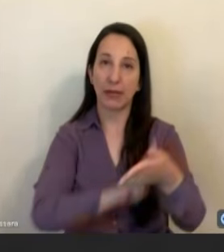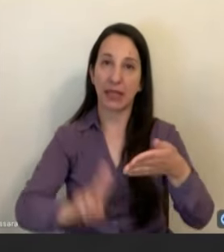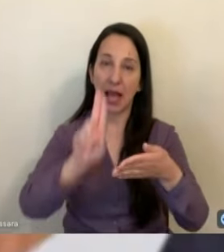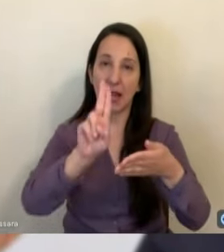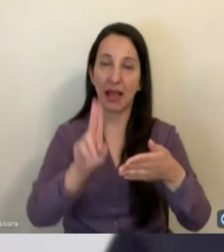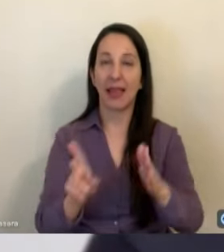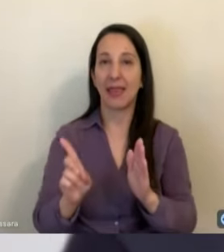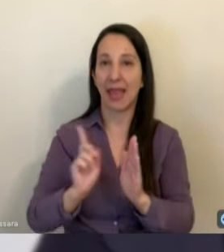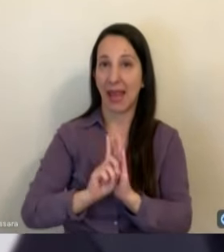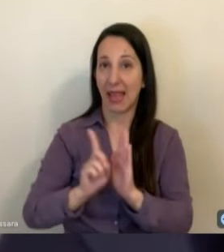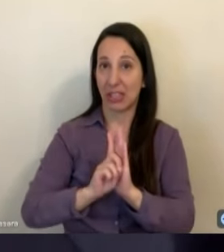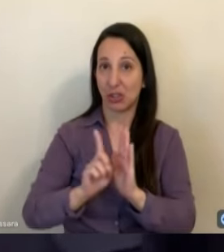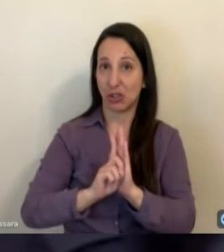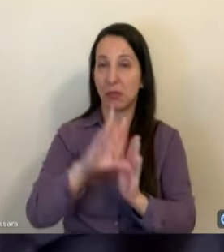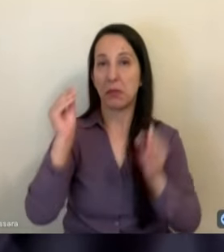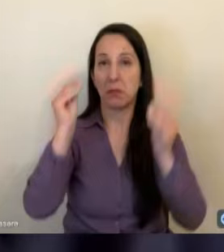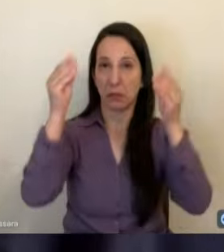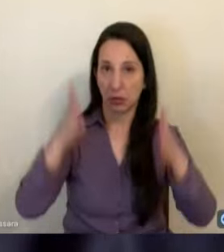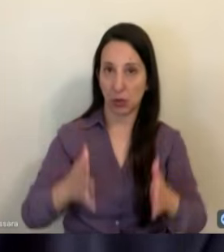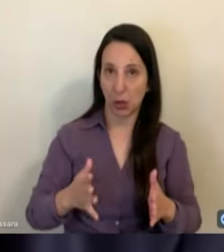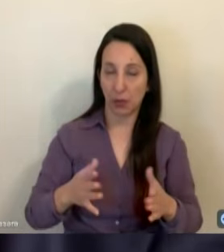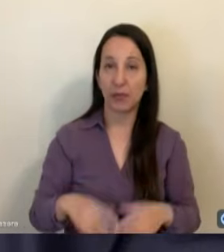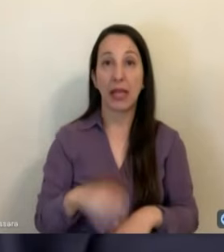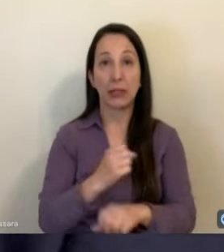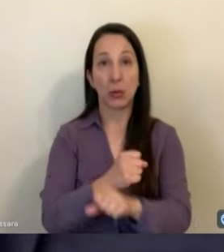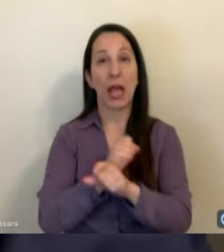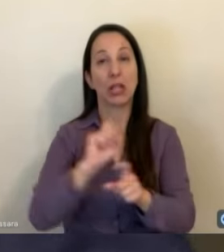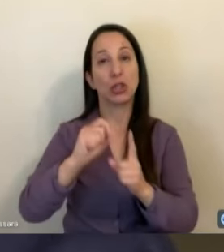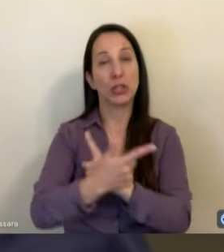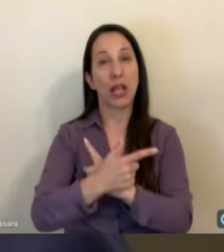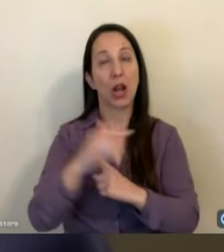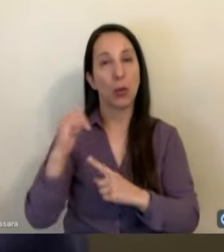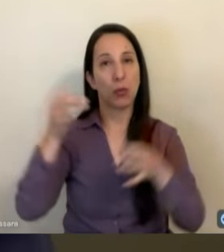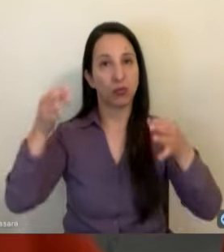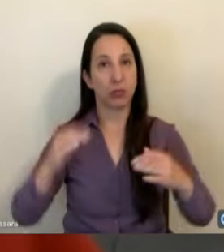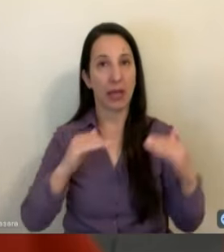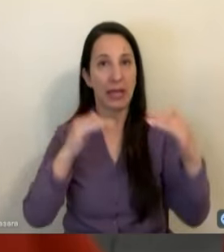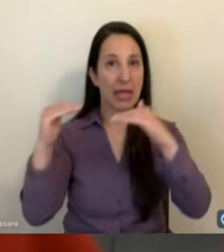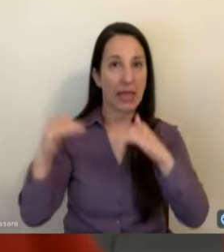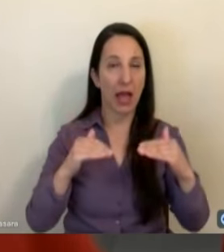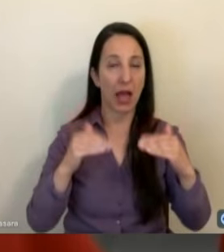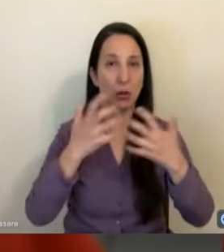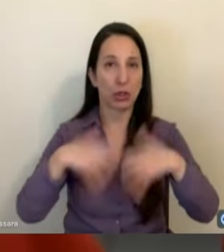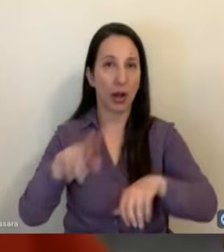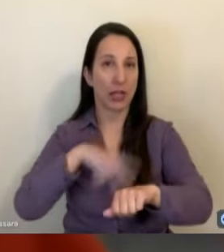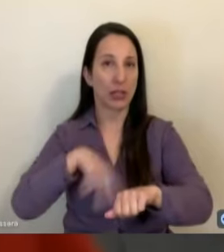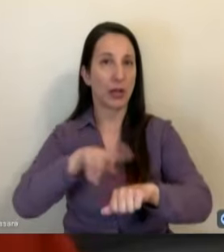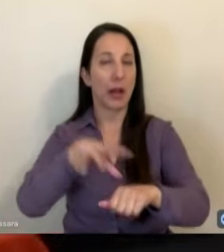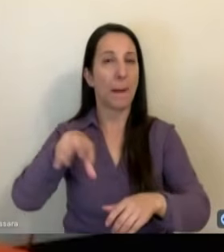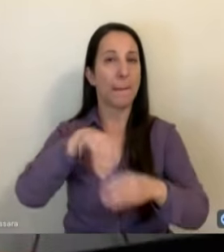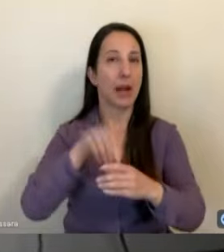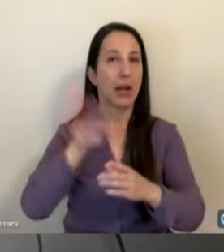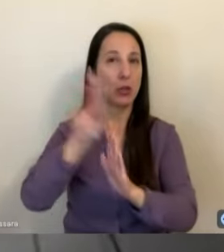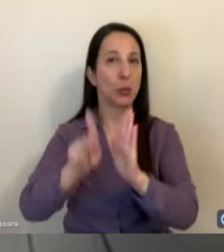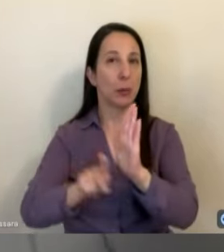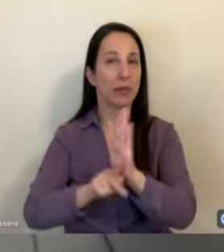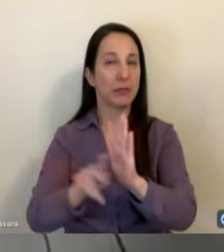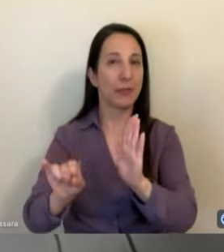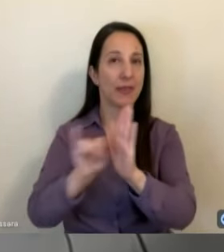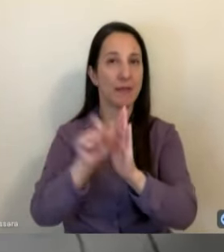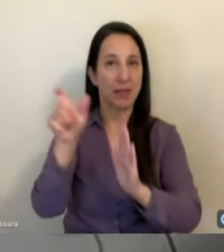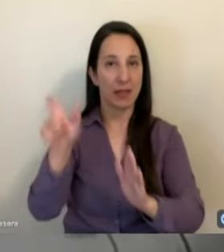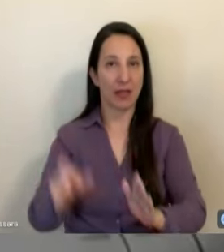la docencia. La seguridad social como pilar de equidad y cohesión nacional es parte de los principios que identifican a Walter